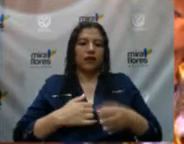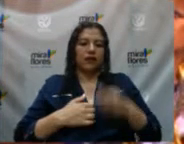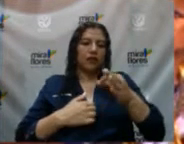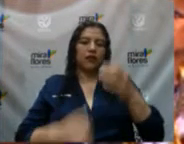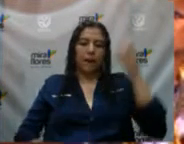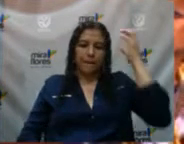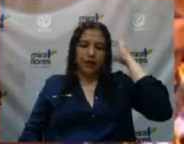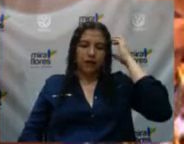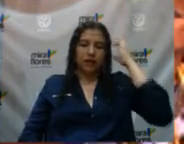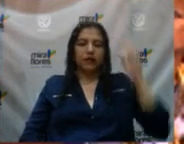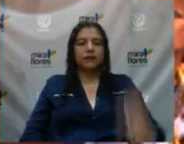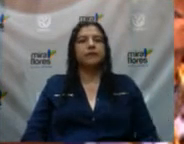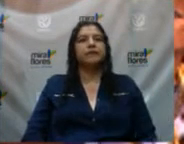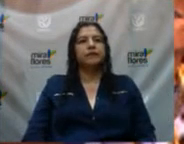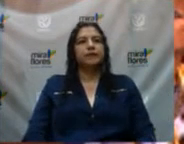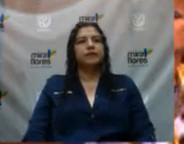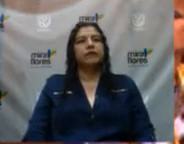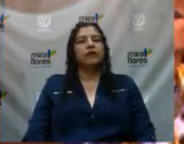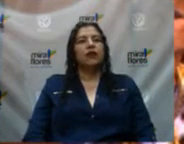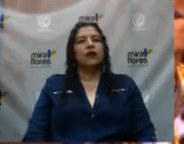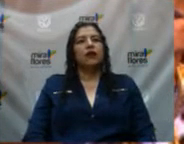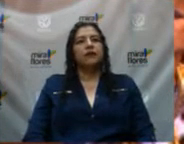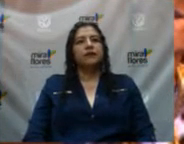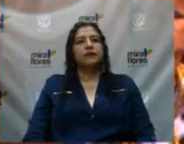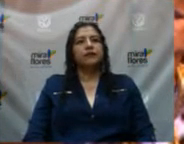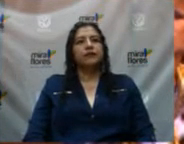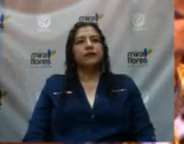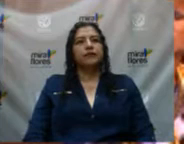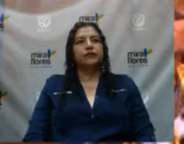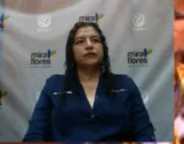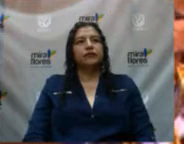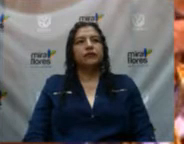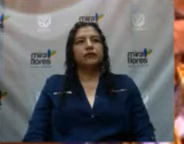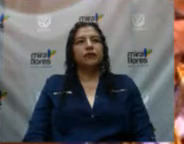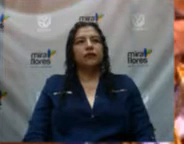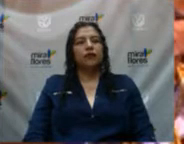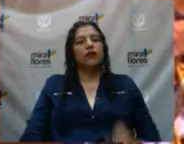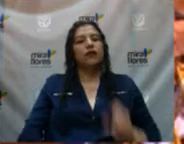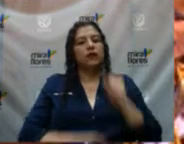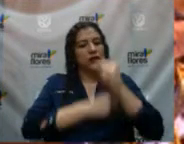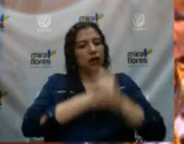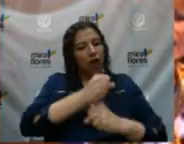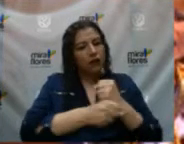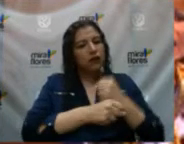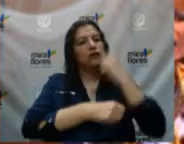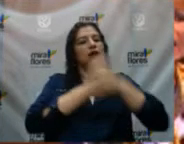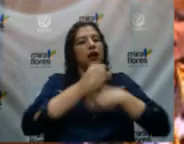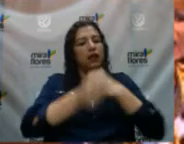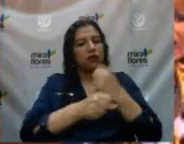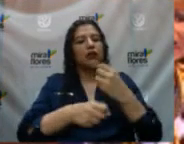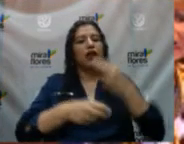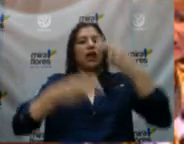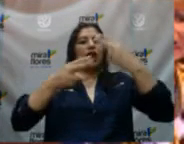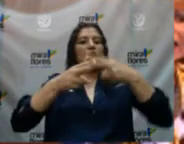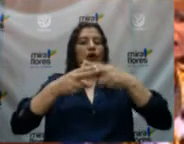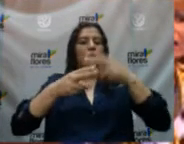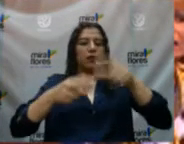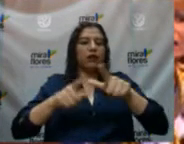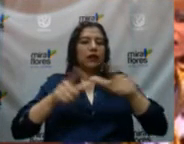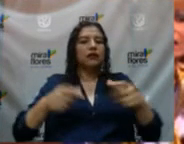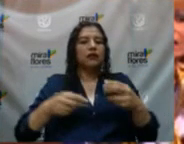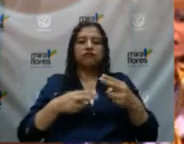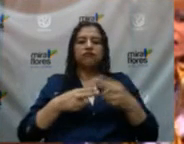próspero lugar o este próspero distrito. Con el transcurrir de los años, el nombre de la ciudad se